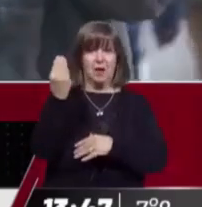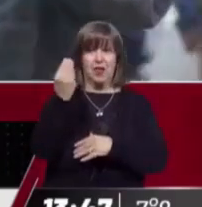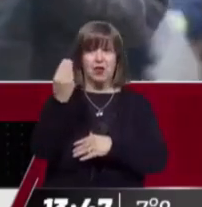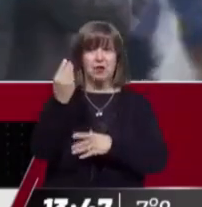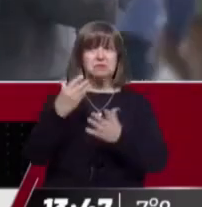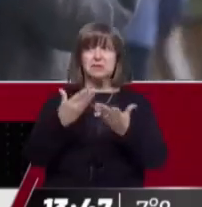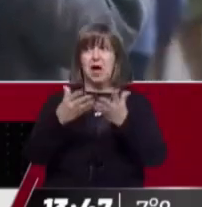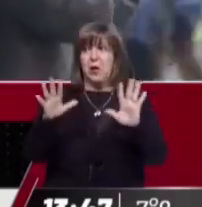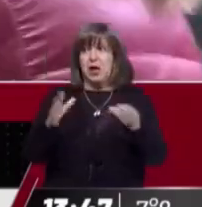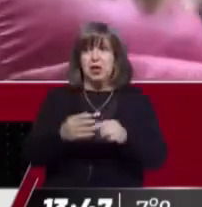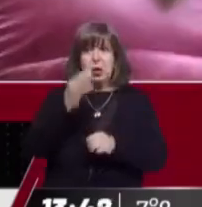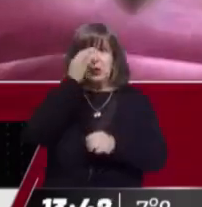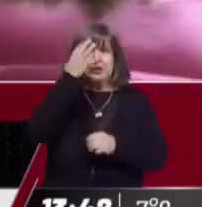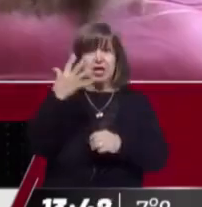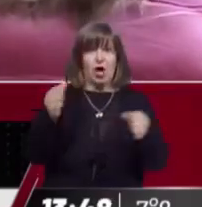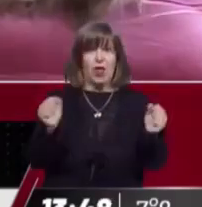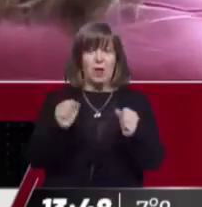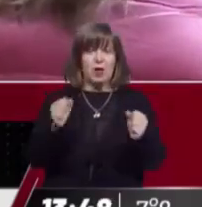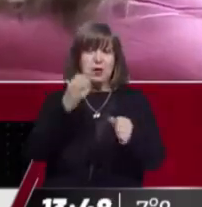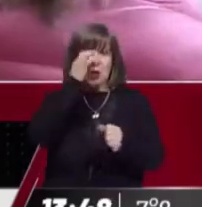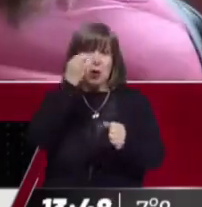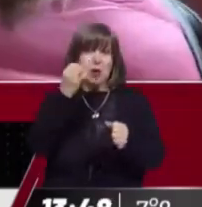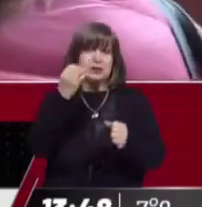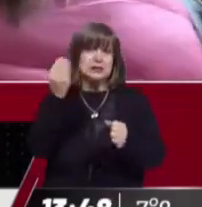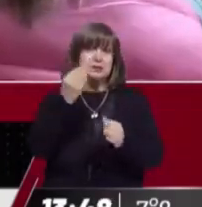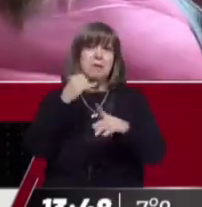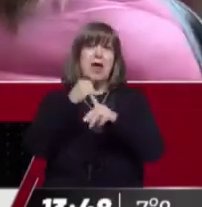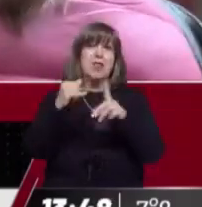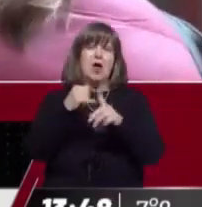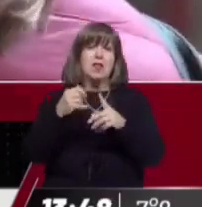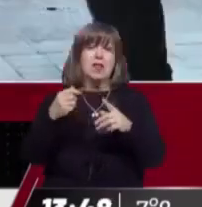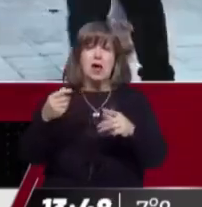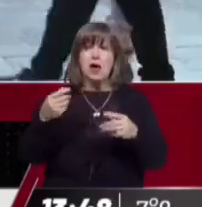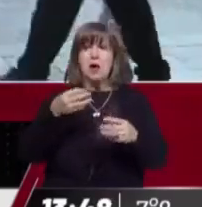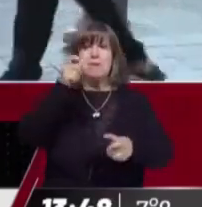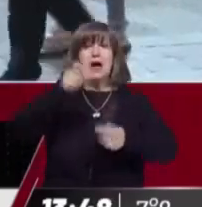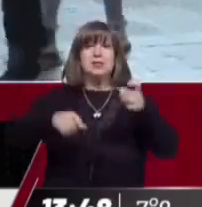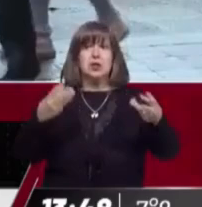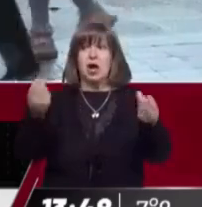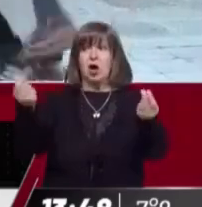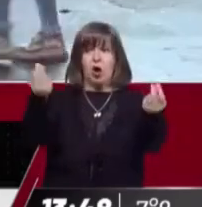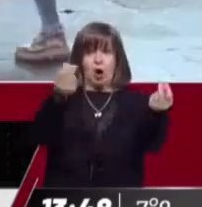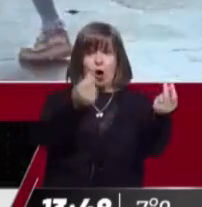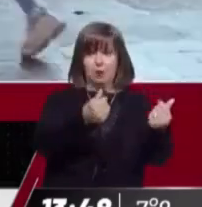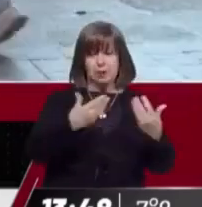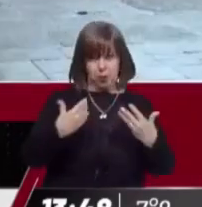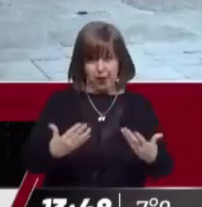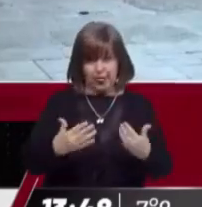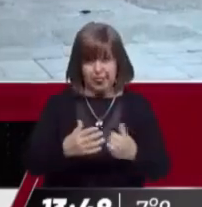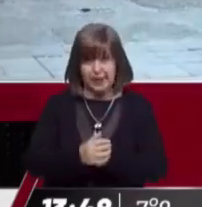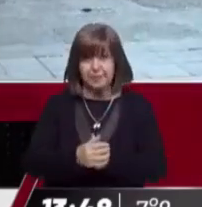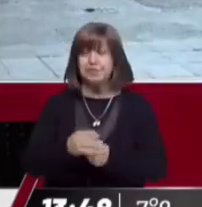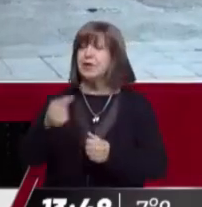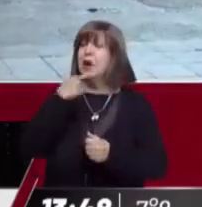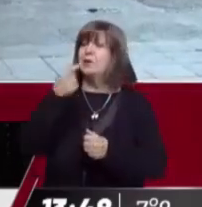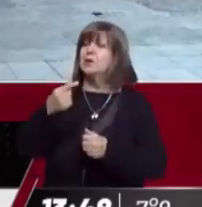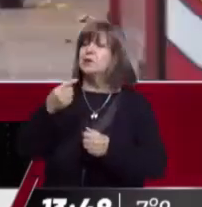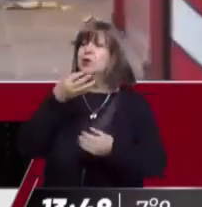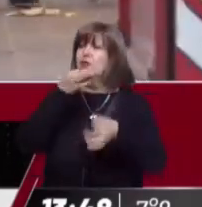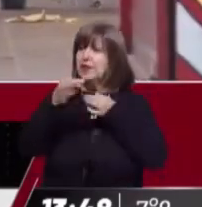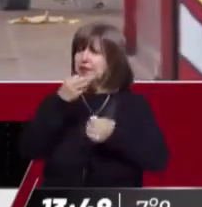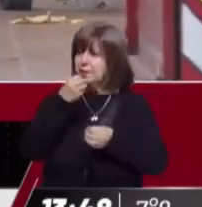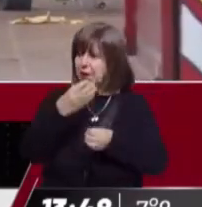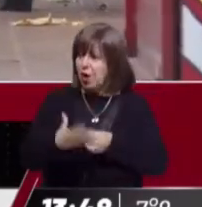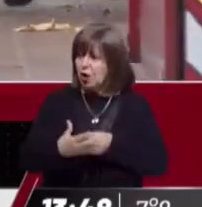abrió y se abrió casi la mayoría del comercio y las ventas respondieron las ventas han subido Con esto del horario corrido